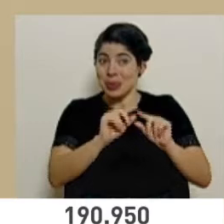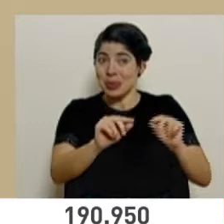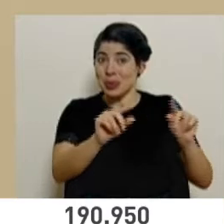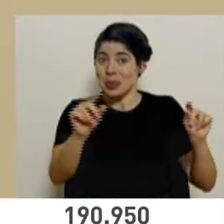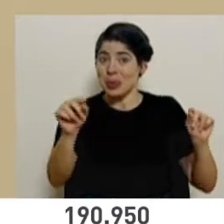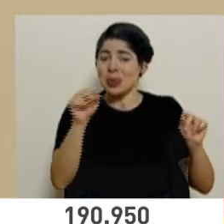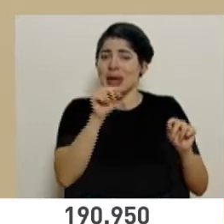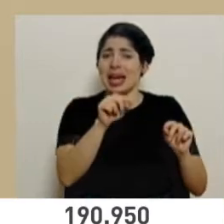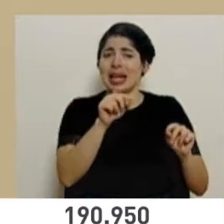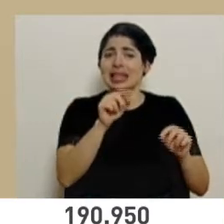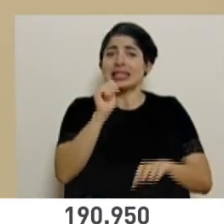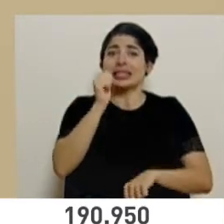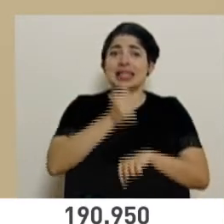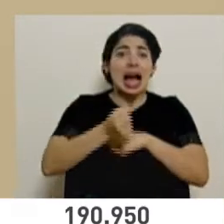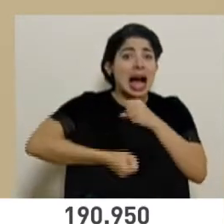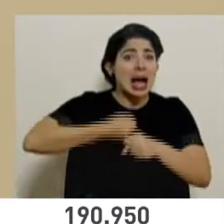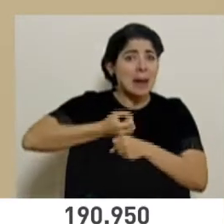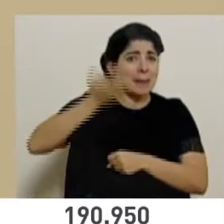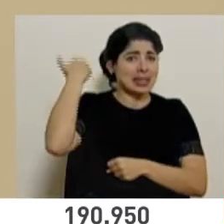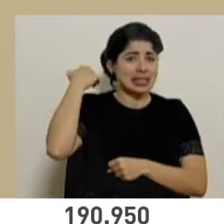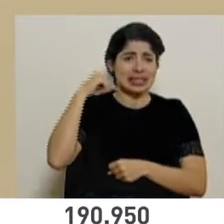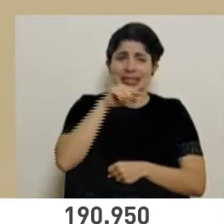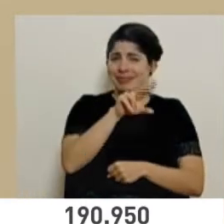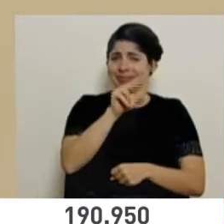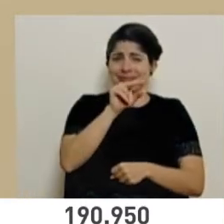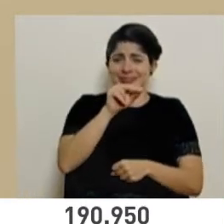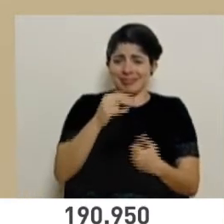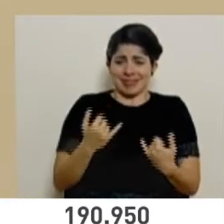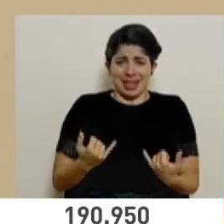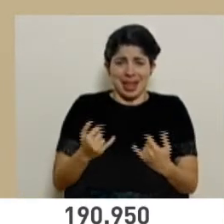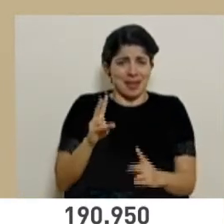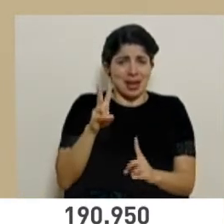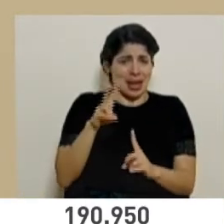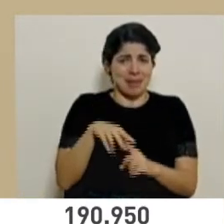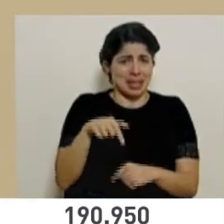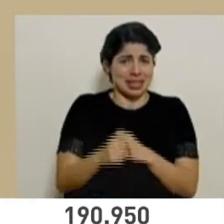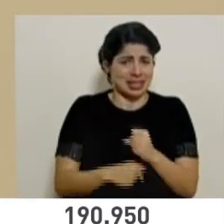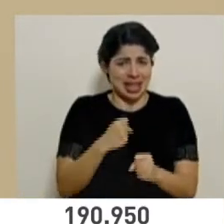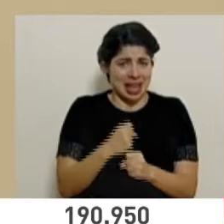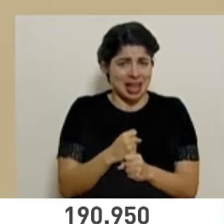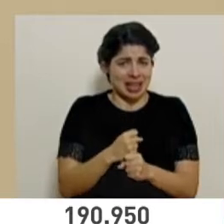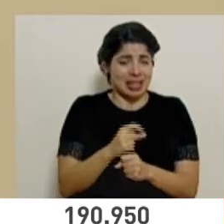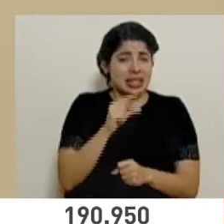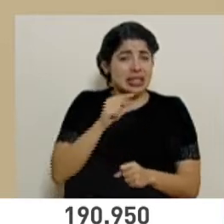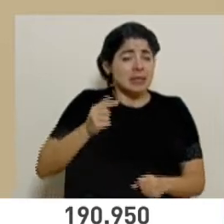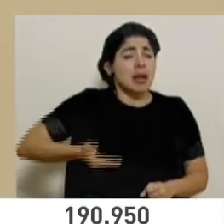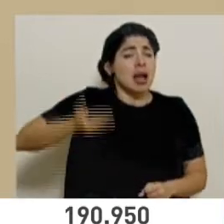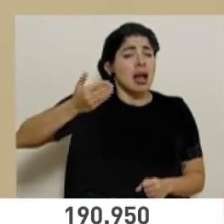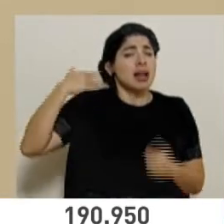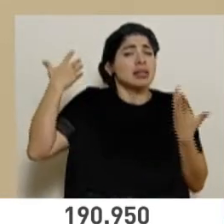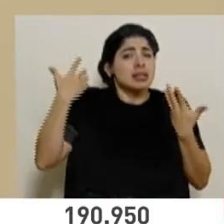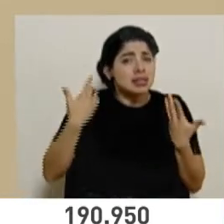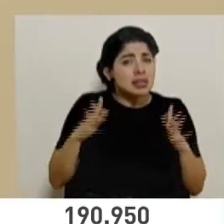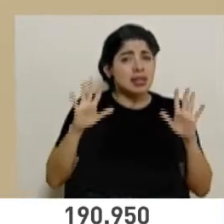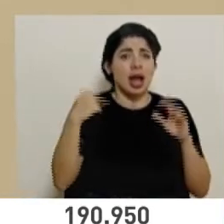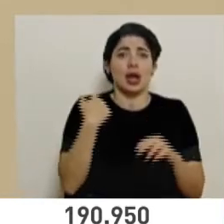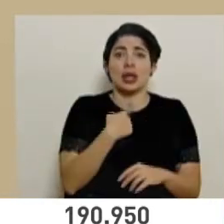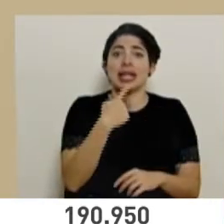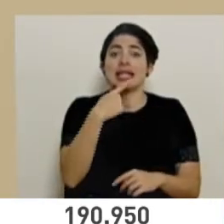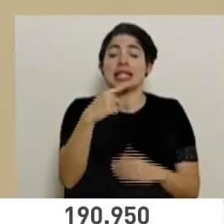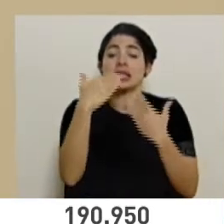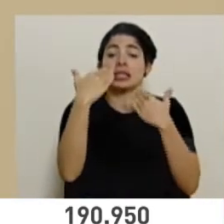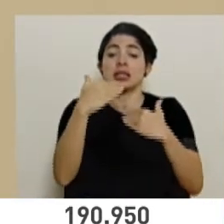corresponde a lo que se estableció el año anterior, no es una medida que se esté estableciendo en este momento. Ya semanas atrás anunciamos que la